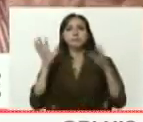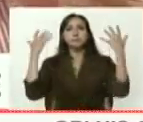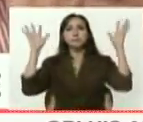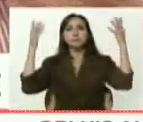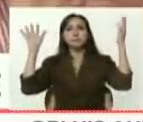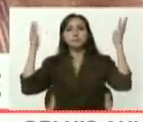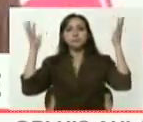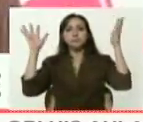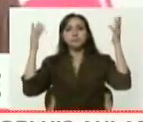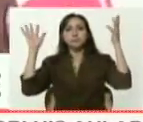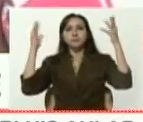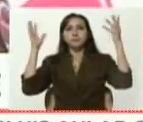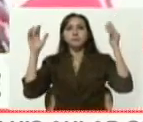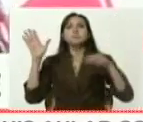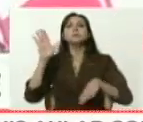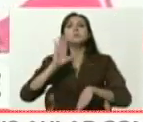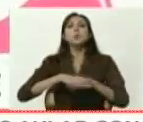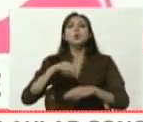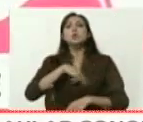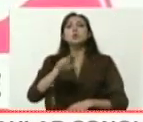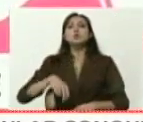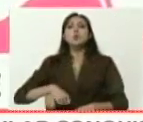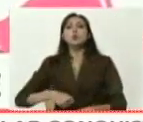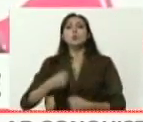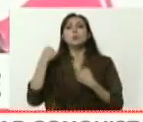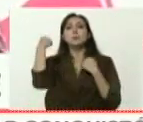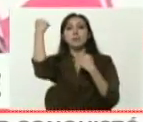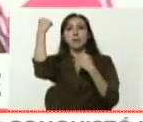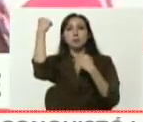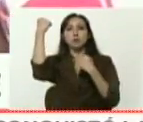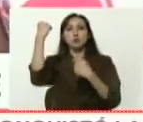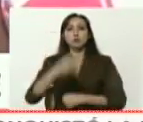nosotros venceremos.